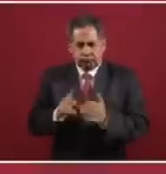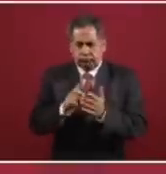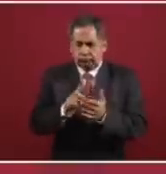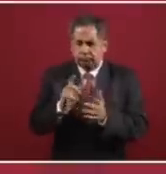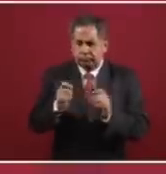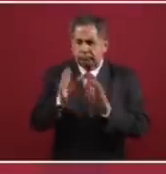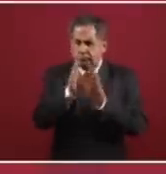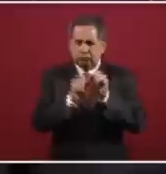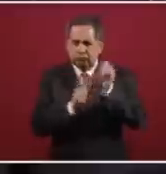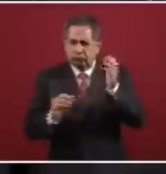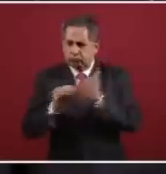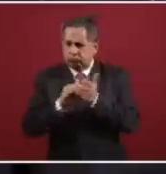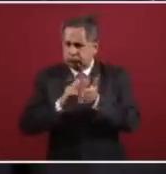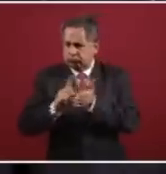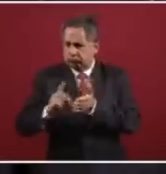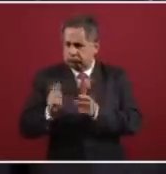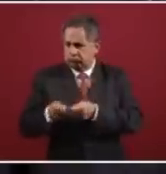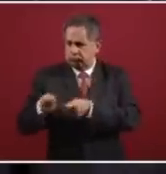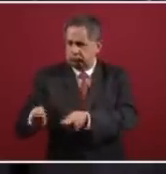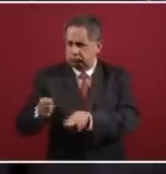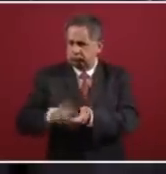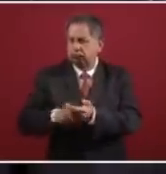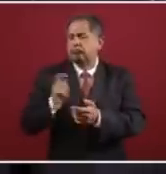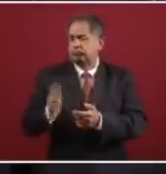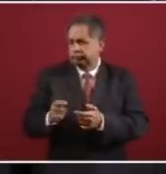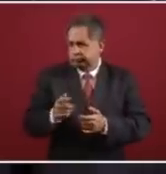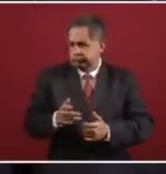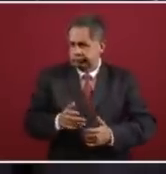constitucional. Vamos a